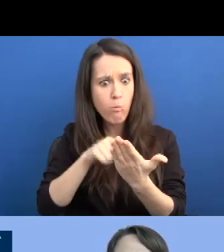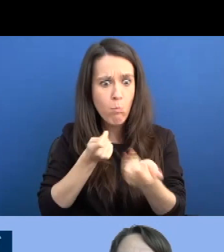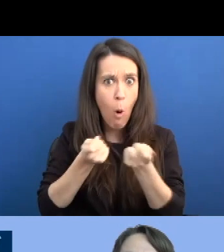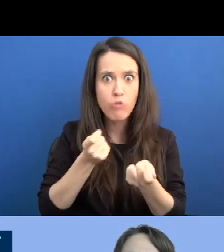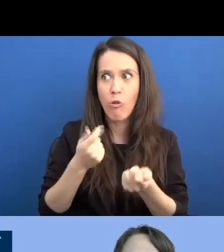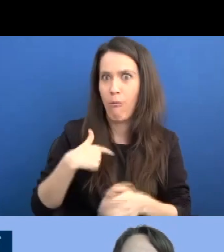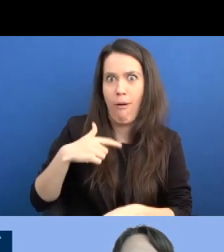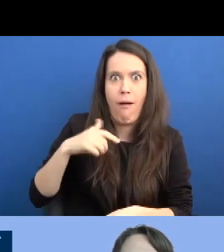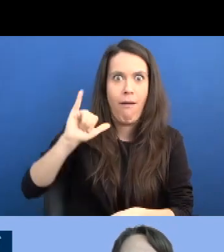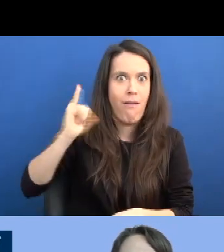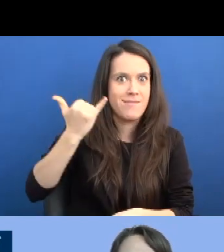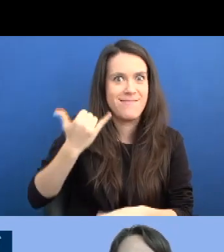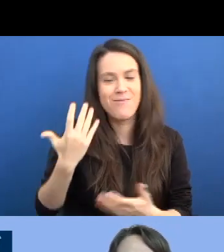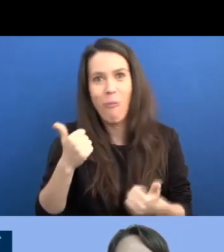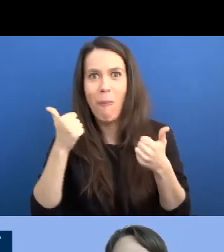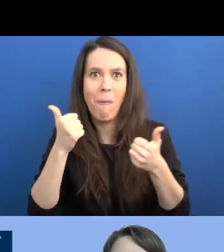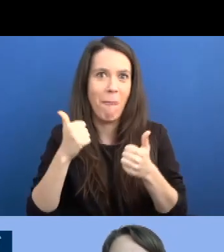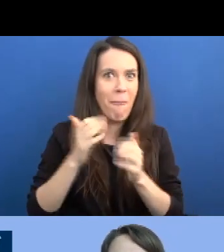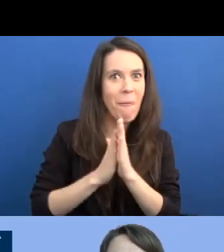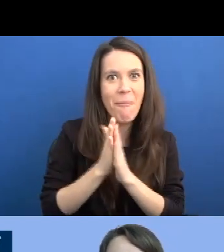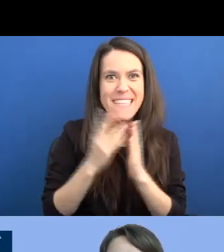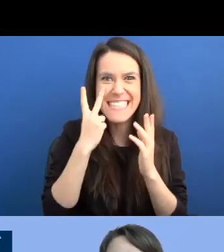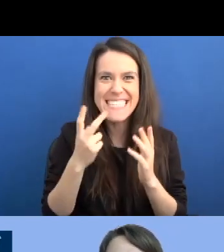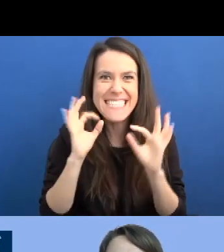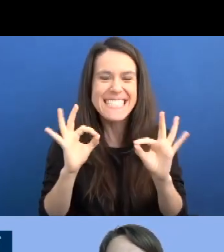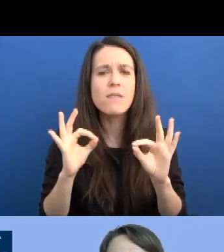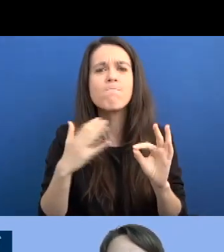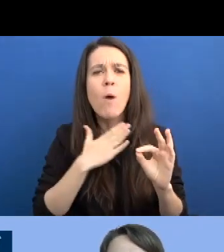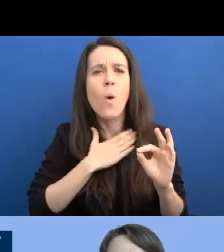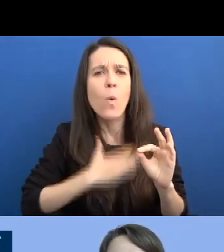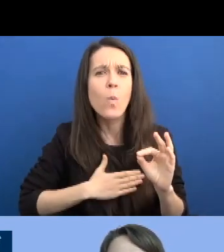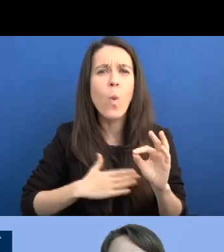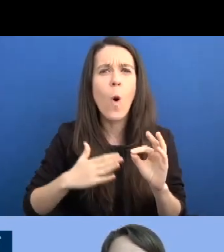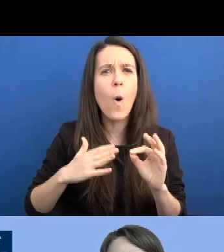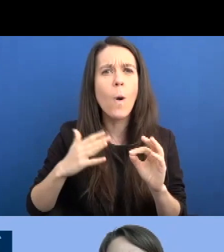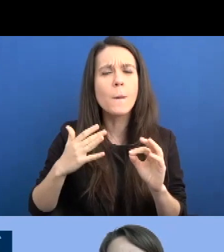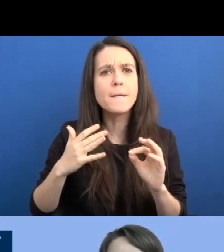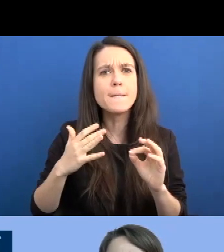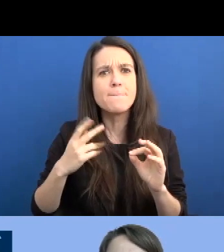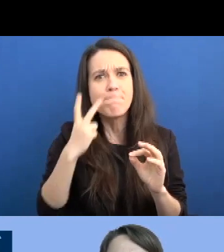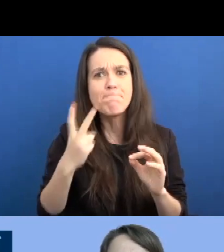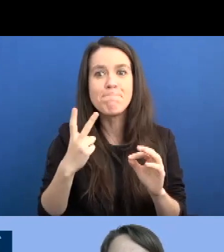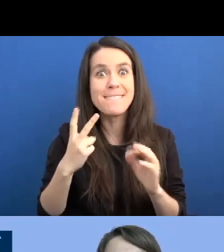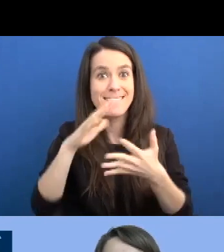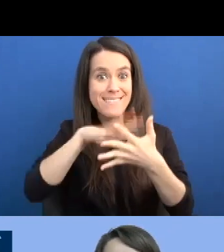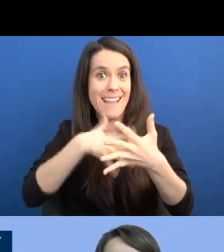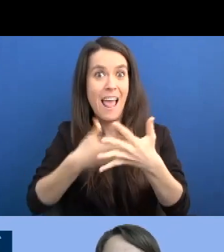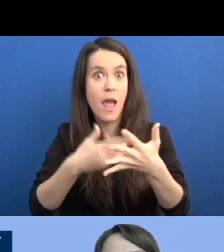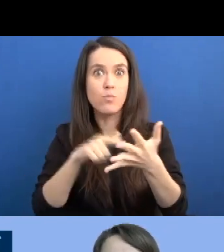el correo con la invitación a moderar, me llenó de emoción. He tratado de insertar en